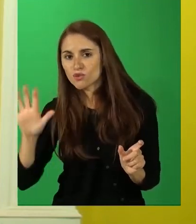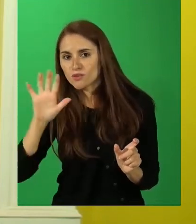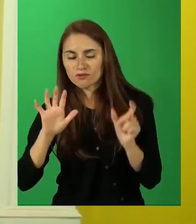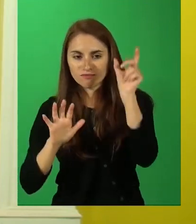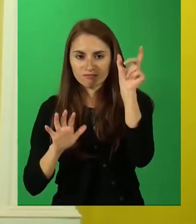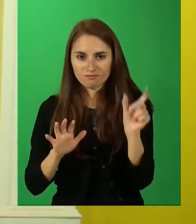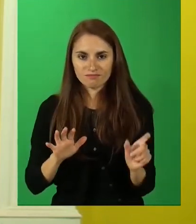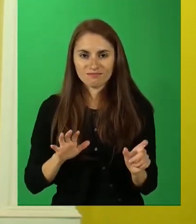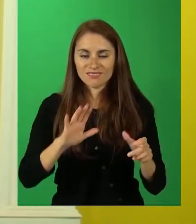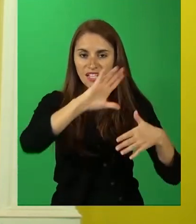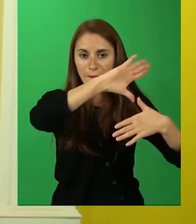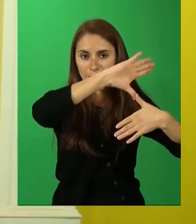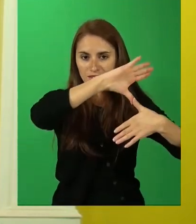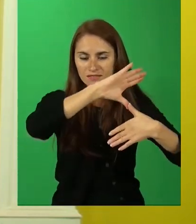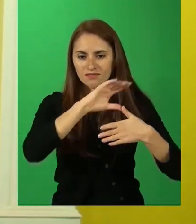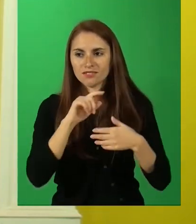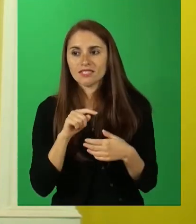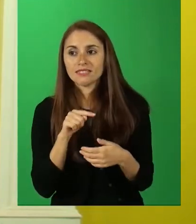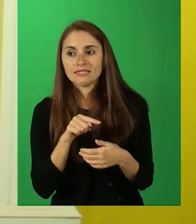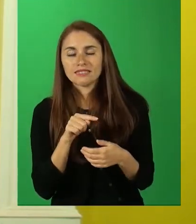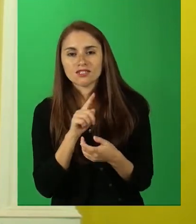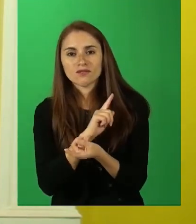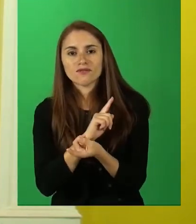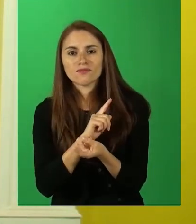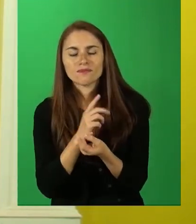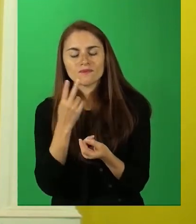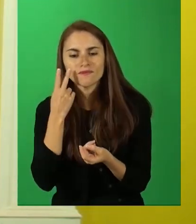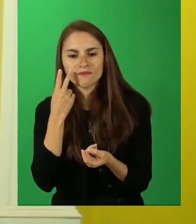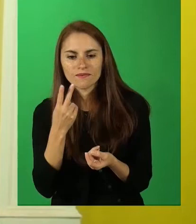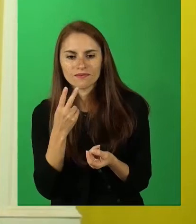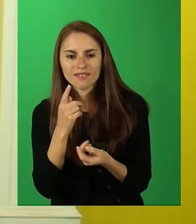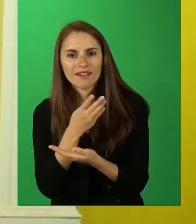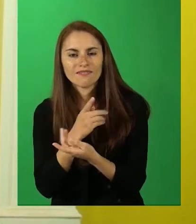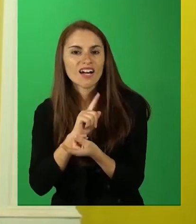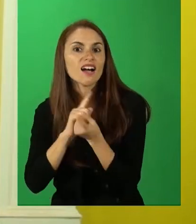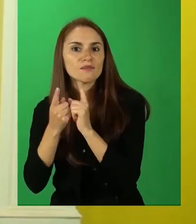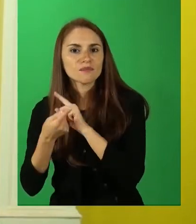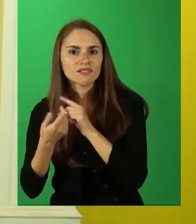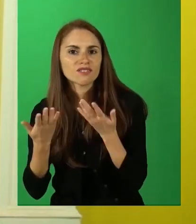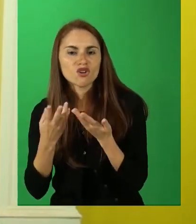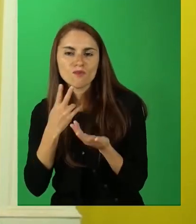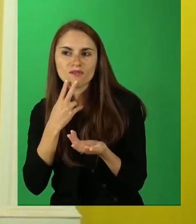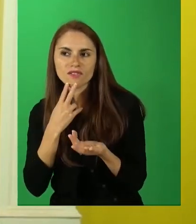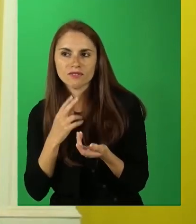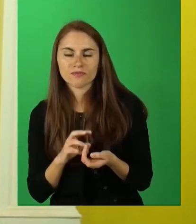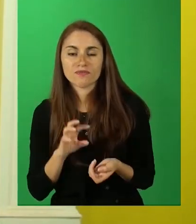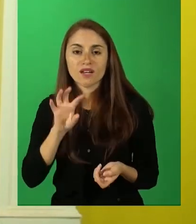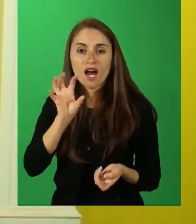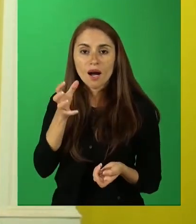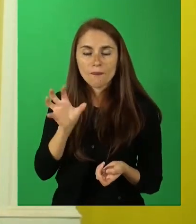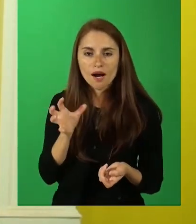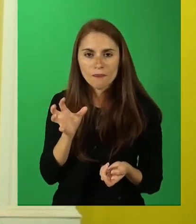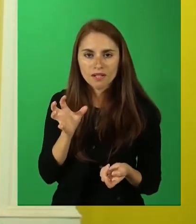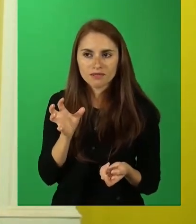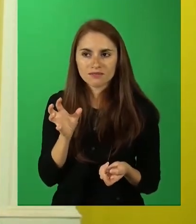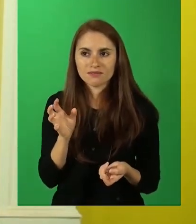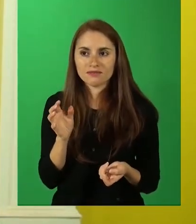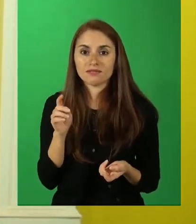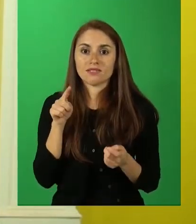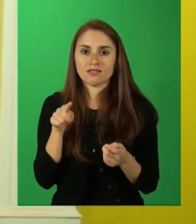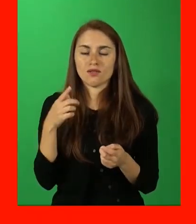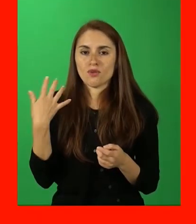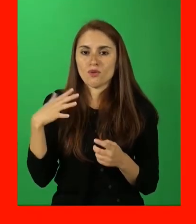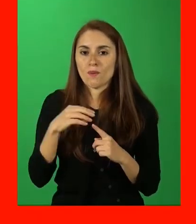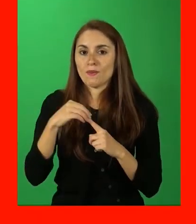Y va a cambiar la forma en que Europa vive. La papa se convierte en el principal